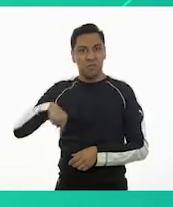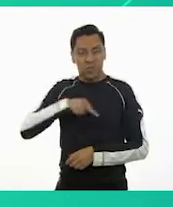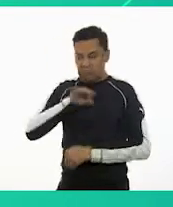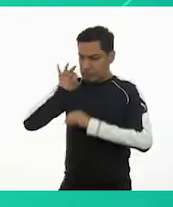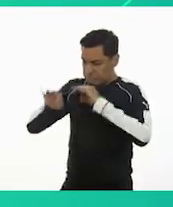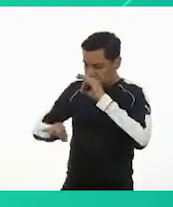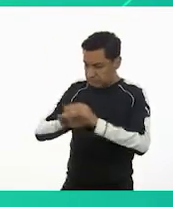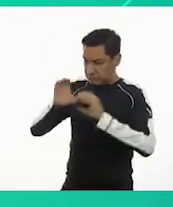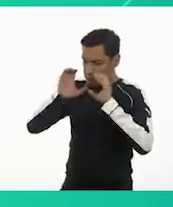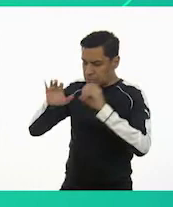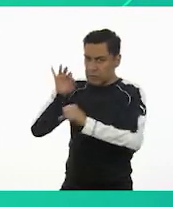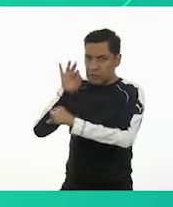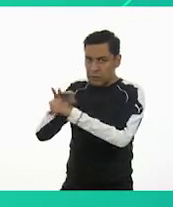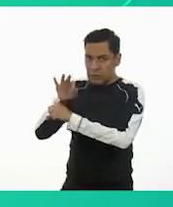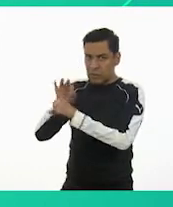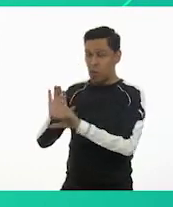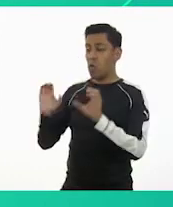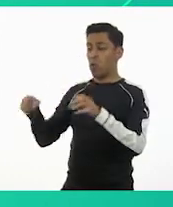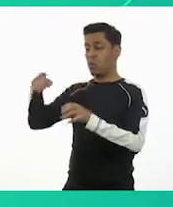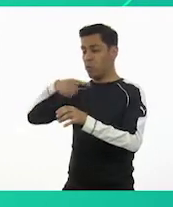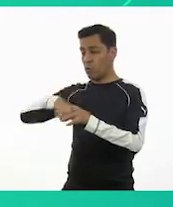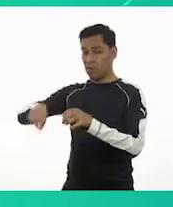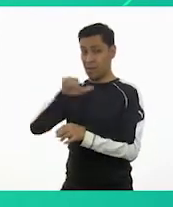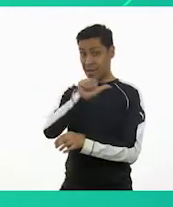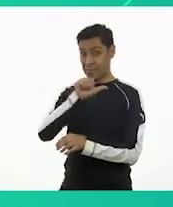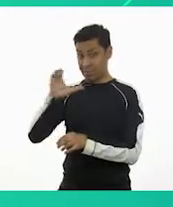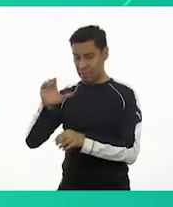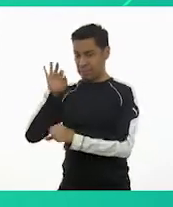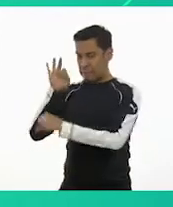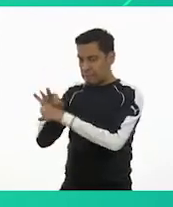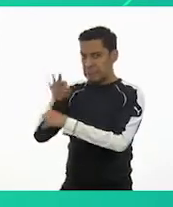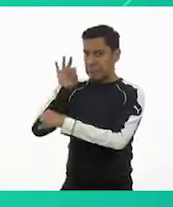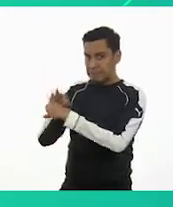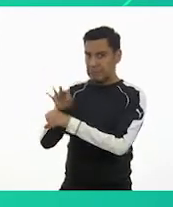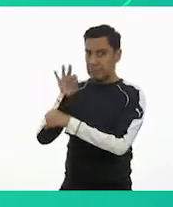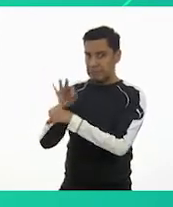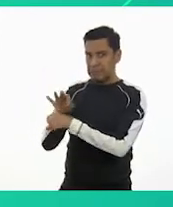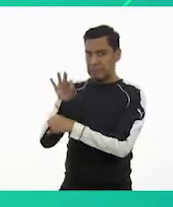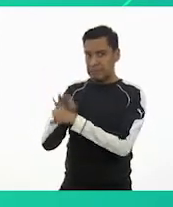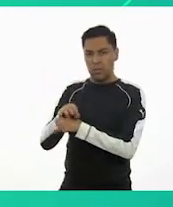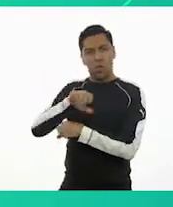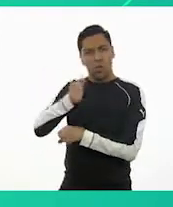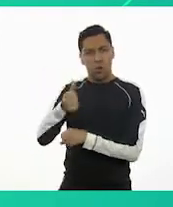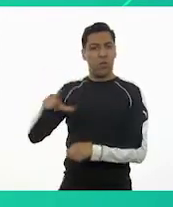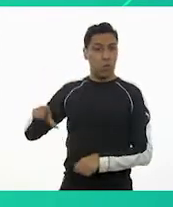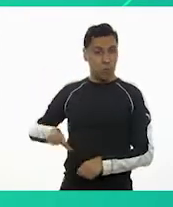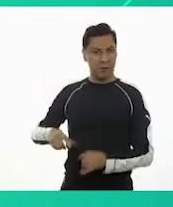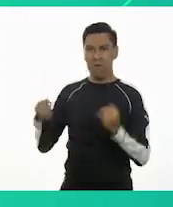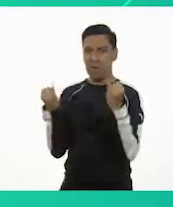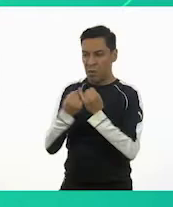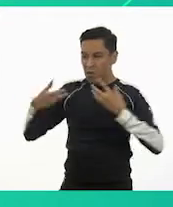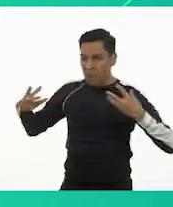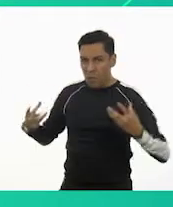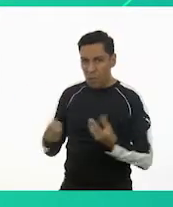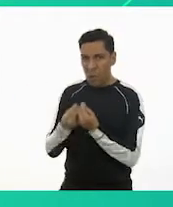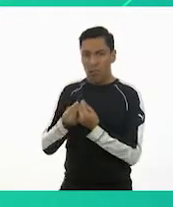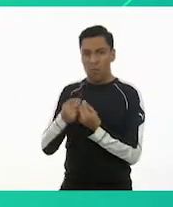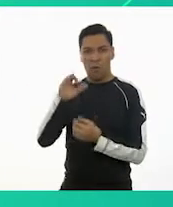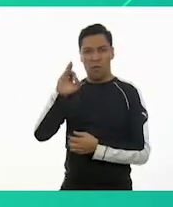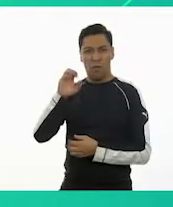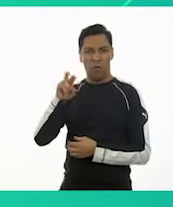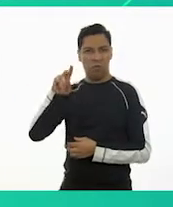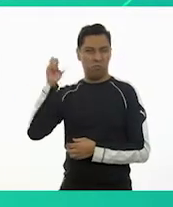las comunidades del sector civil, WWF ha estado involucrado, el sector gubernamental, en foros, se